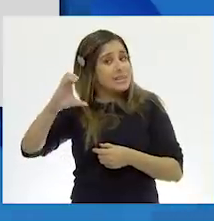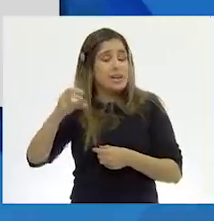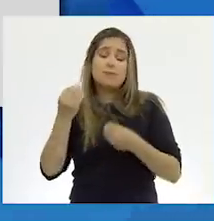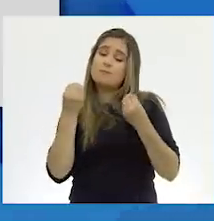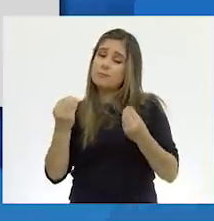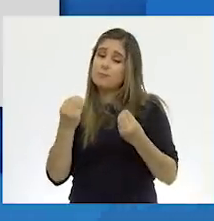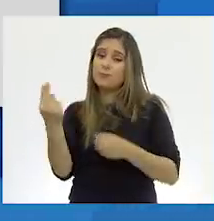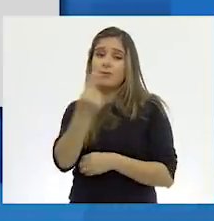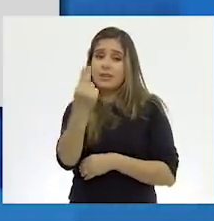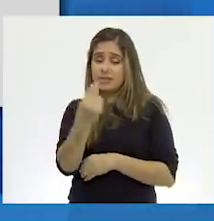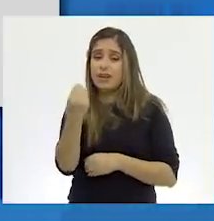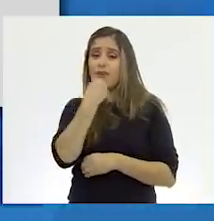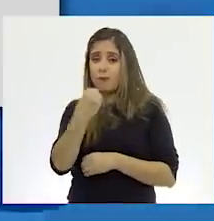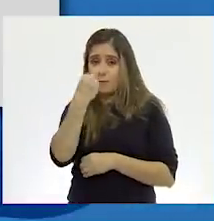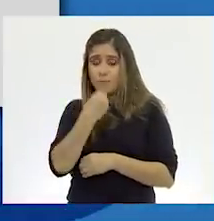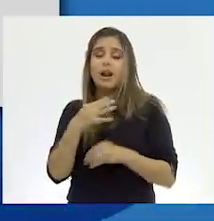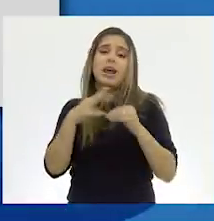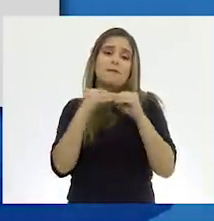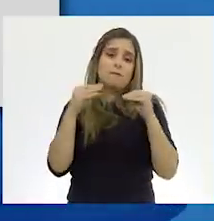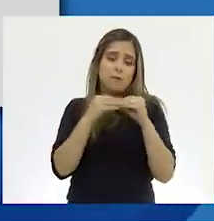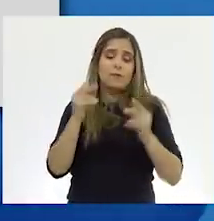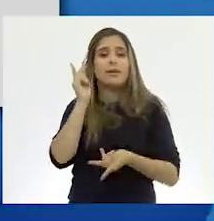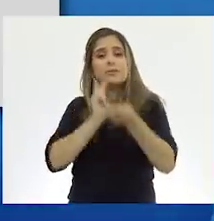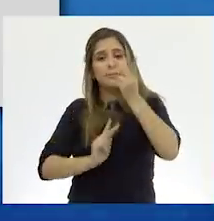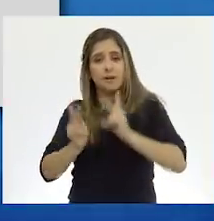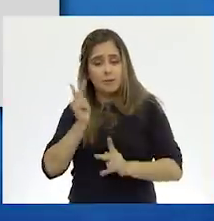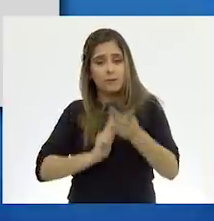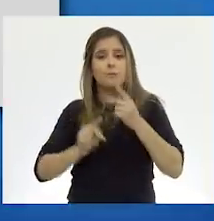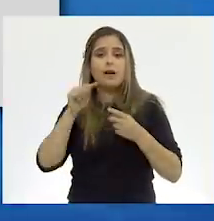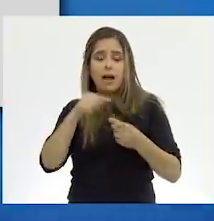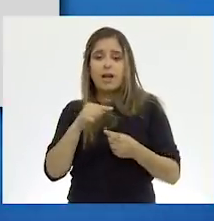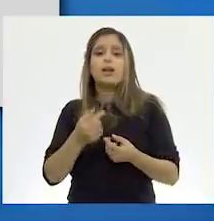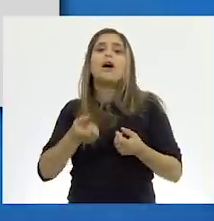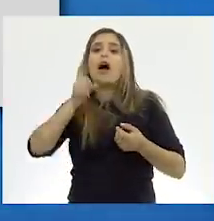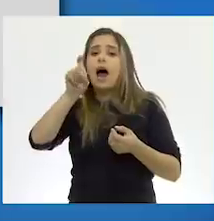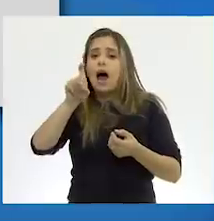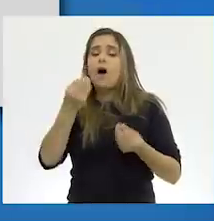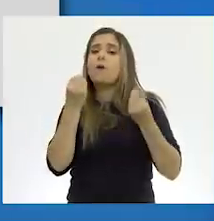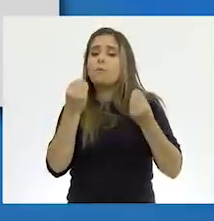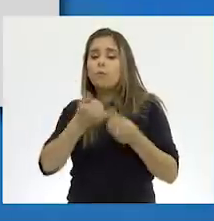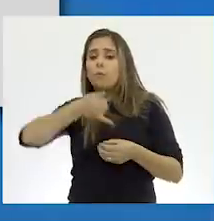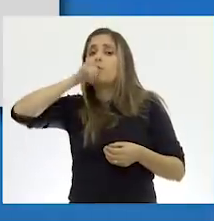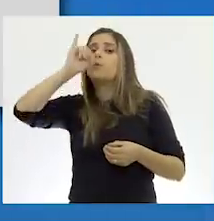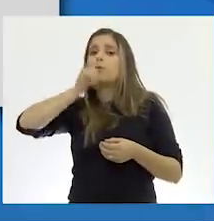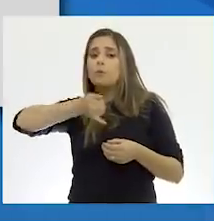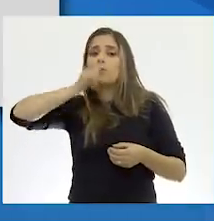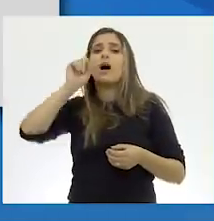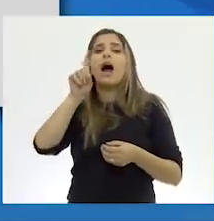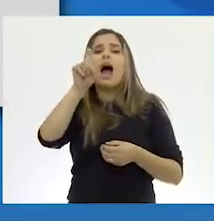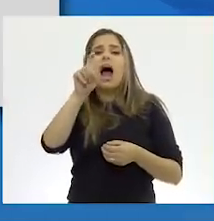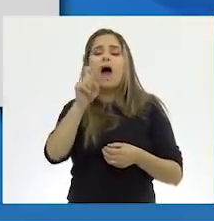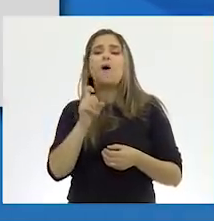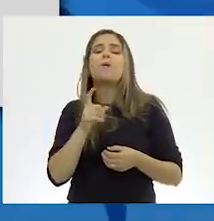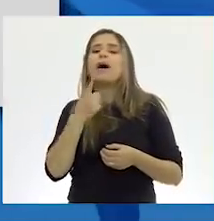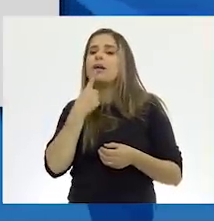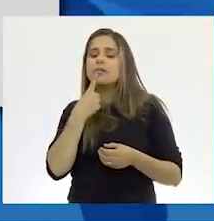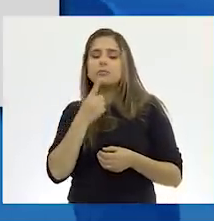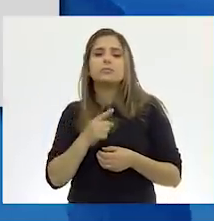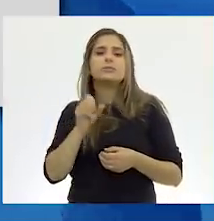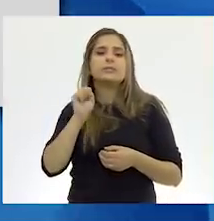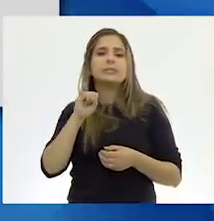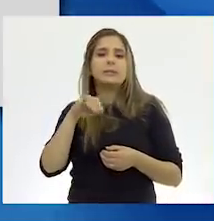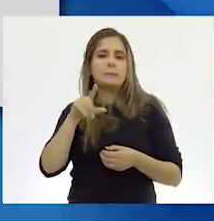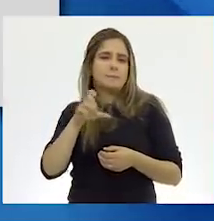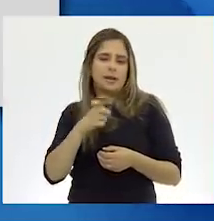que se encuentra en frutas y verduras. Tomar muchos líquidos, especialmente agua simple.